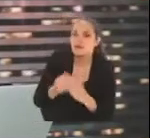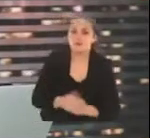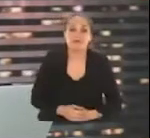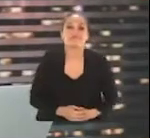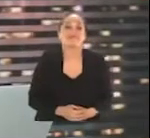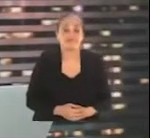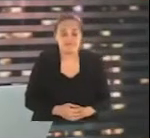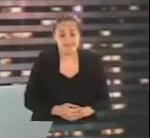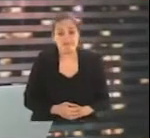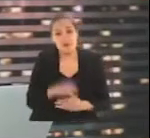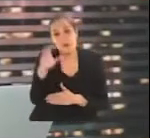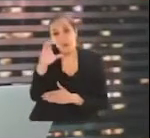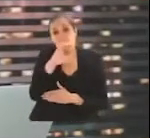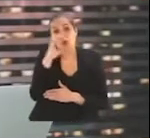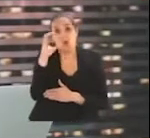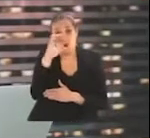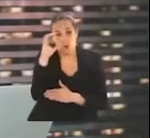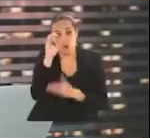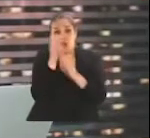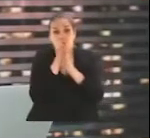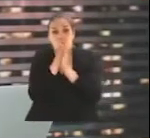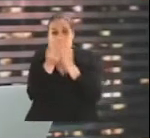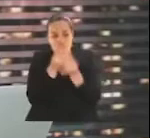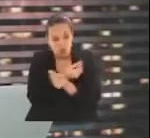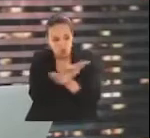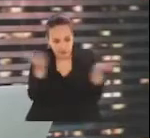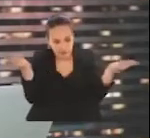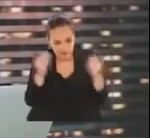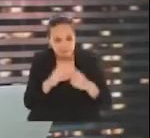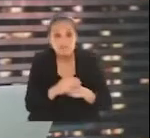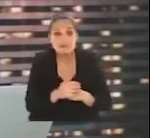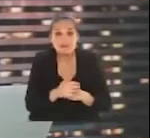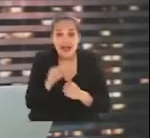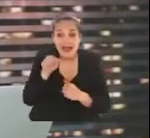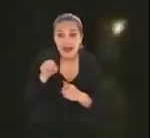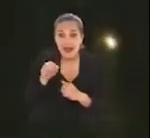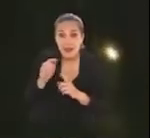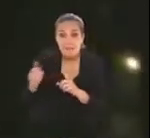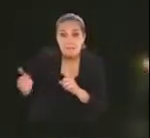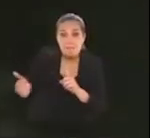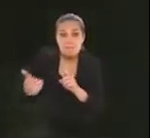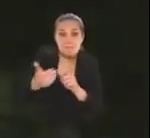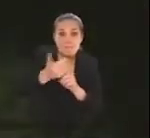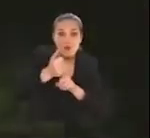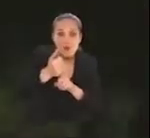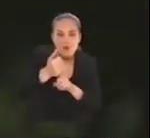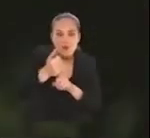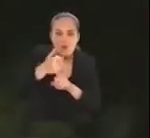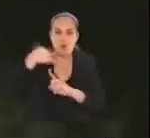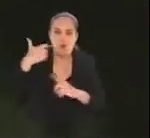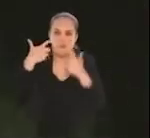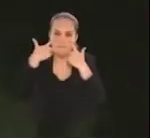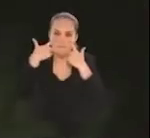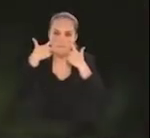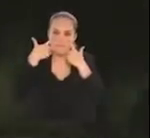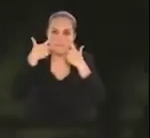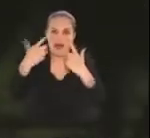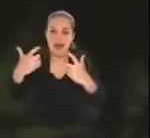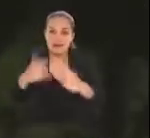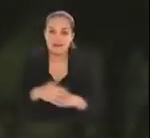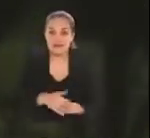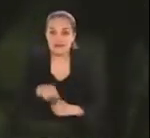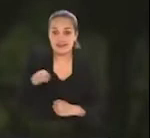que es importante para el país saber la el impacto que puede tener para para las finanzas